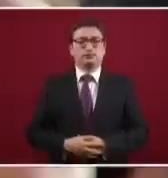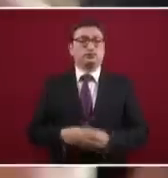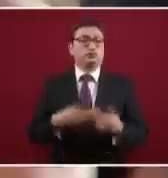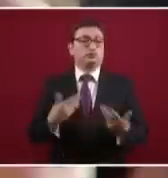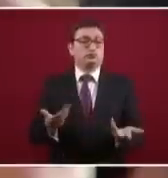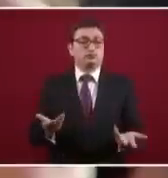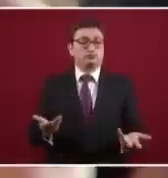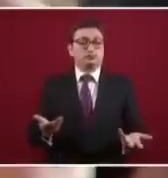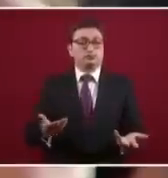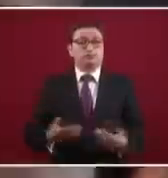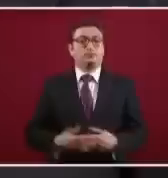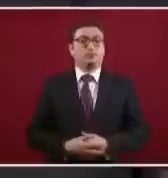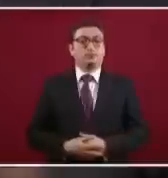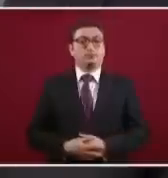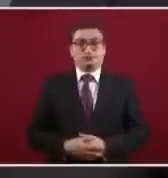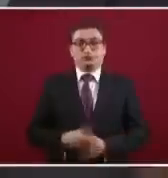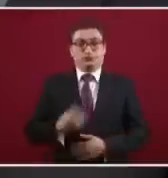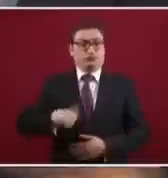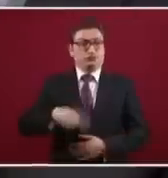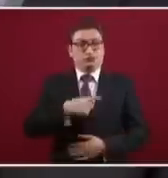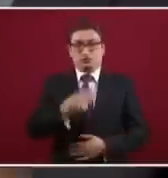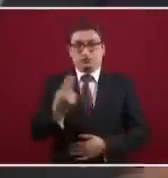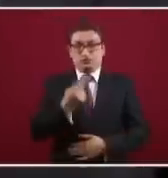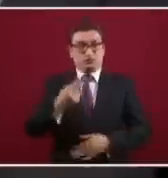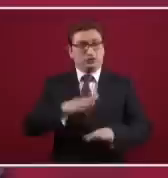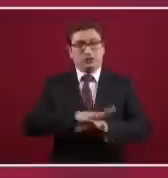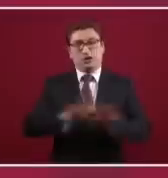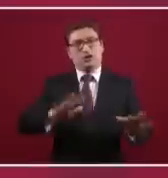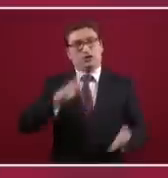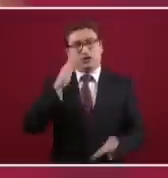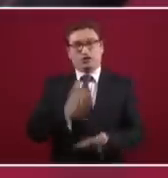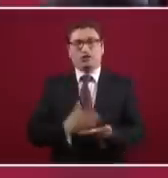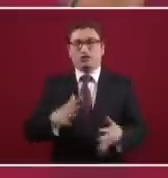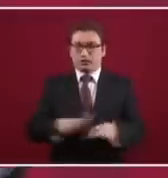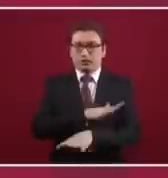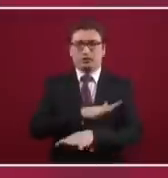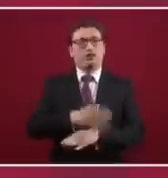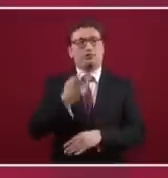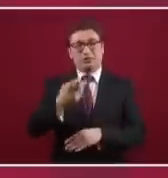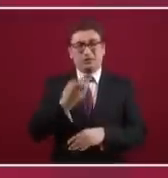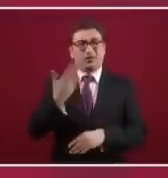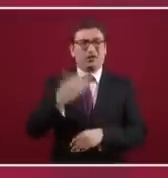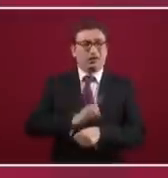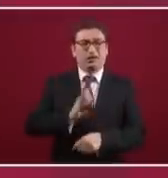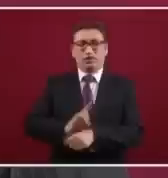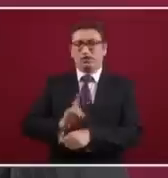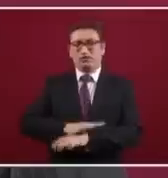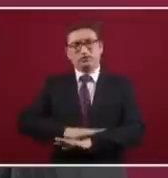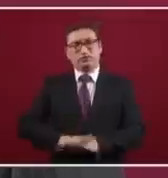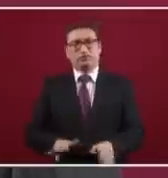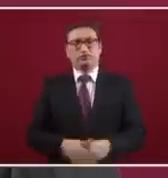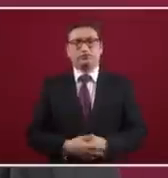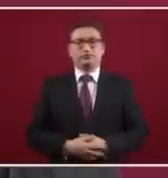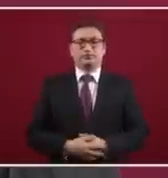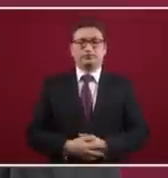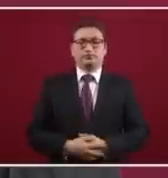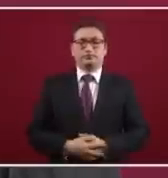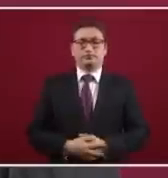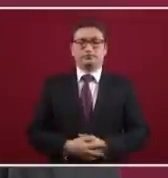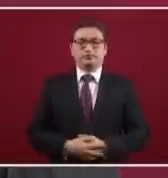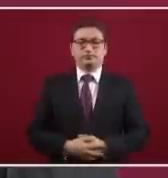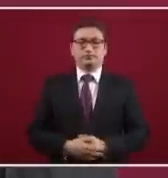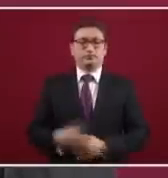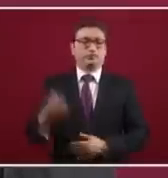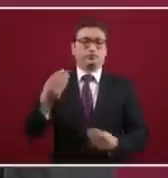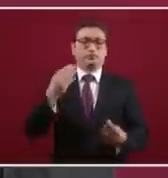Entonces, necesitamos cambiar ya toda esa simulación. Entonces, ¿usted sugiere que se deben pedir sobre Google,